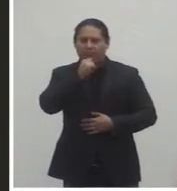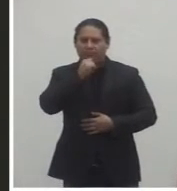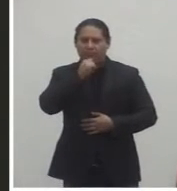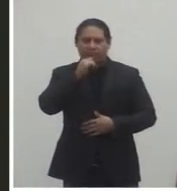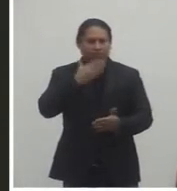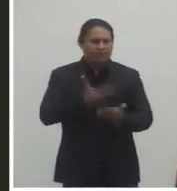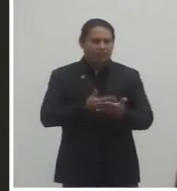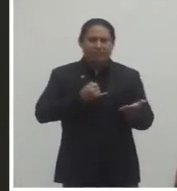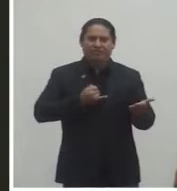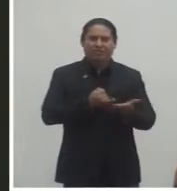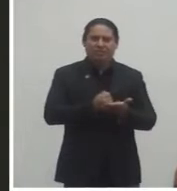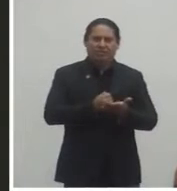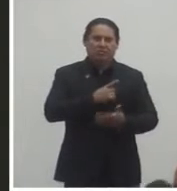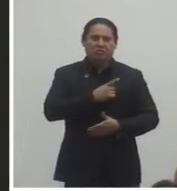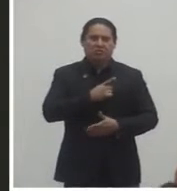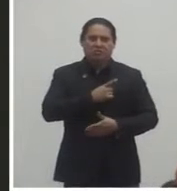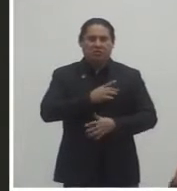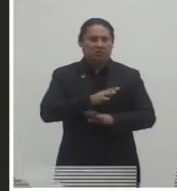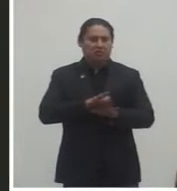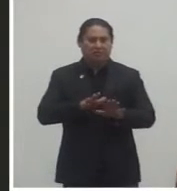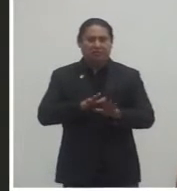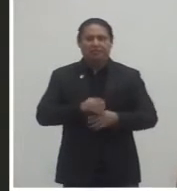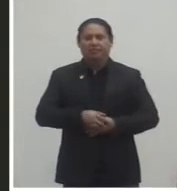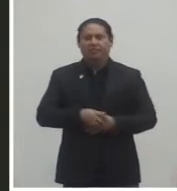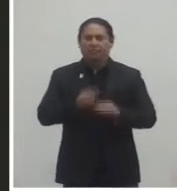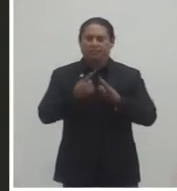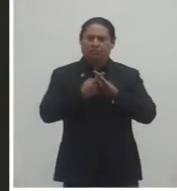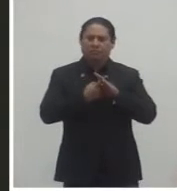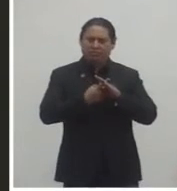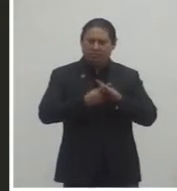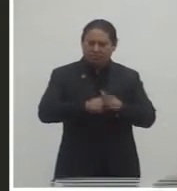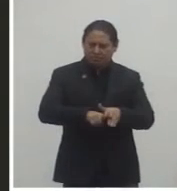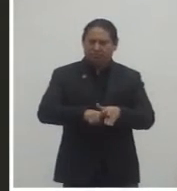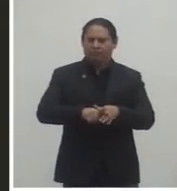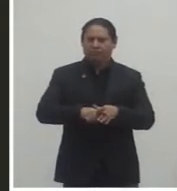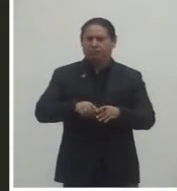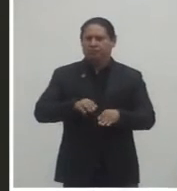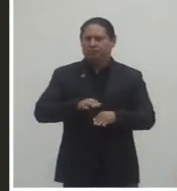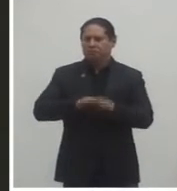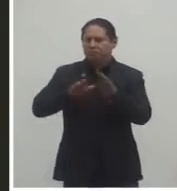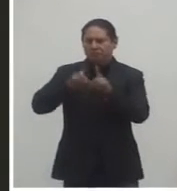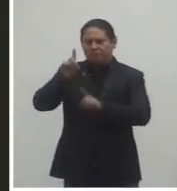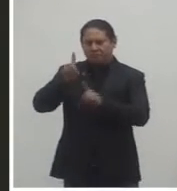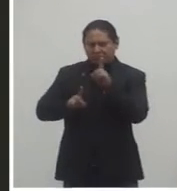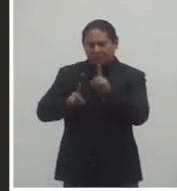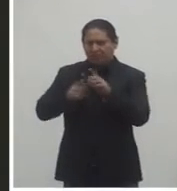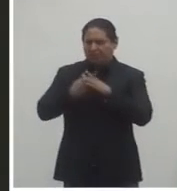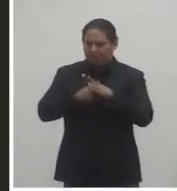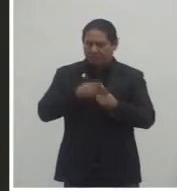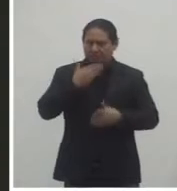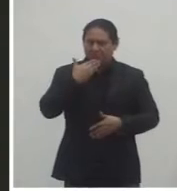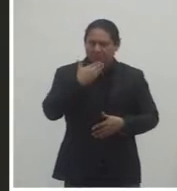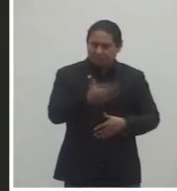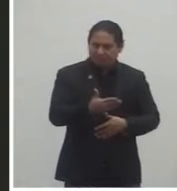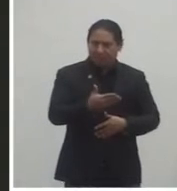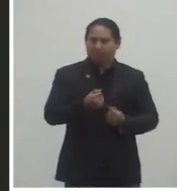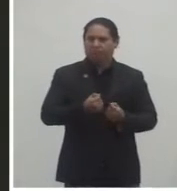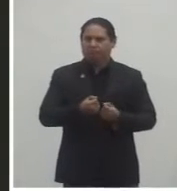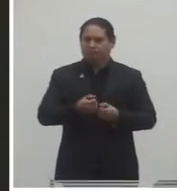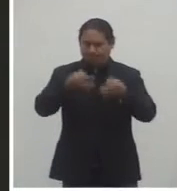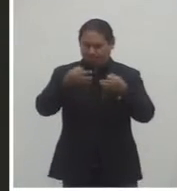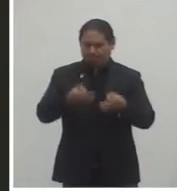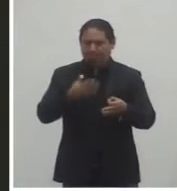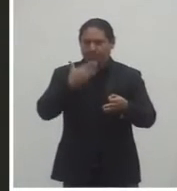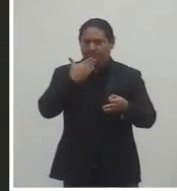en decisiones al vapor. Estamos empezando y sin duda debemos empezar bien, legislando conforme